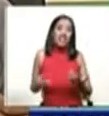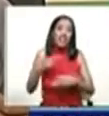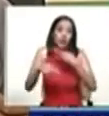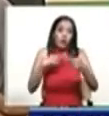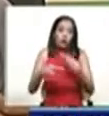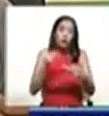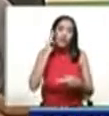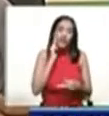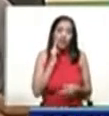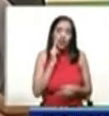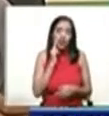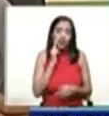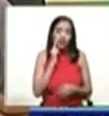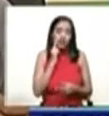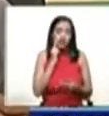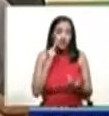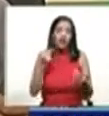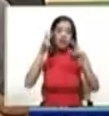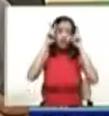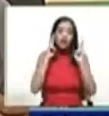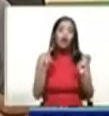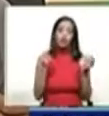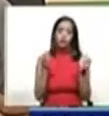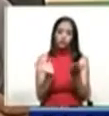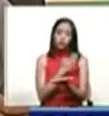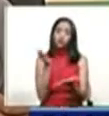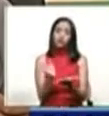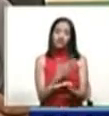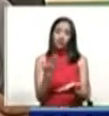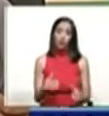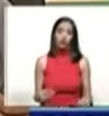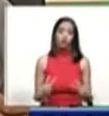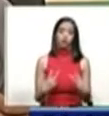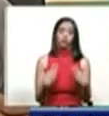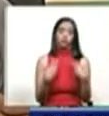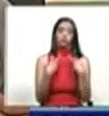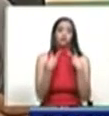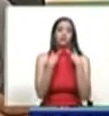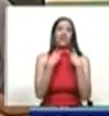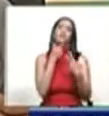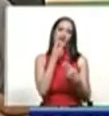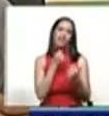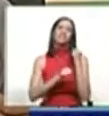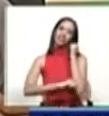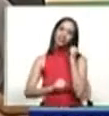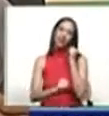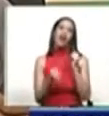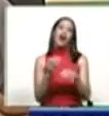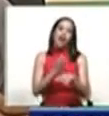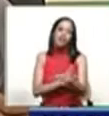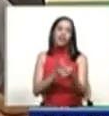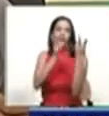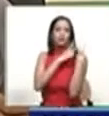va limpiando a sí misma y cuando les llega la hora, pues es mucho más fácil traicionar antes de asumir la responsabilidad.